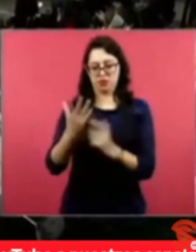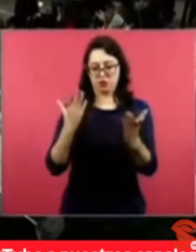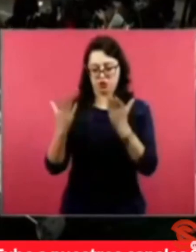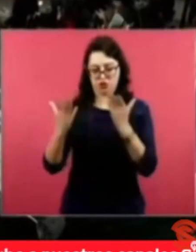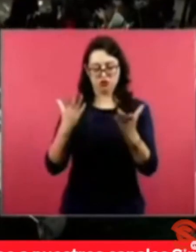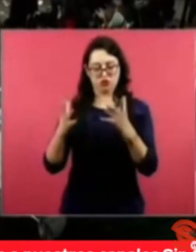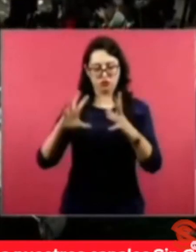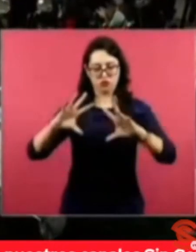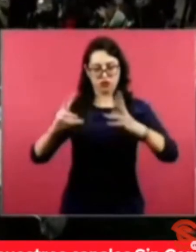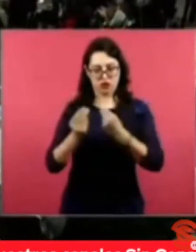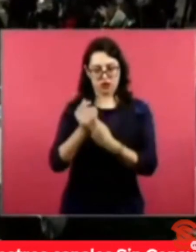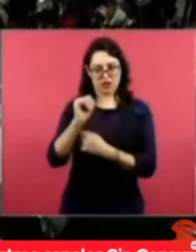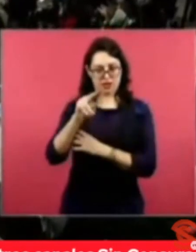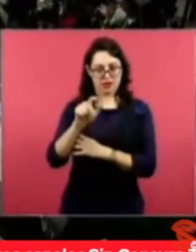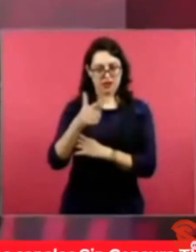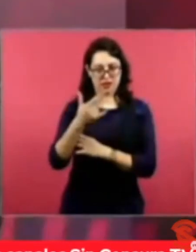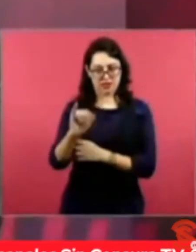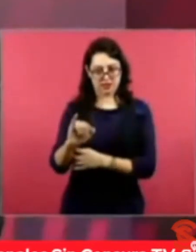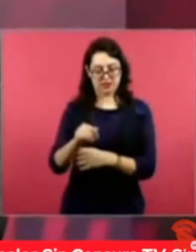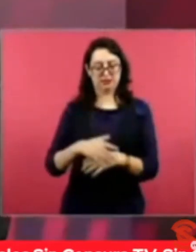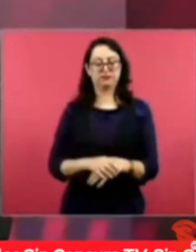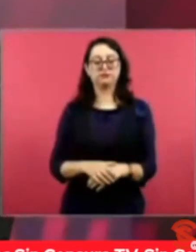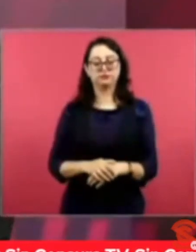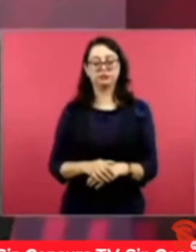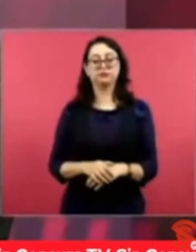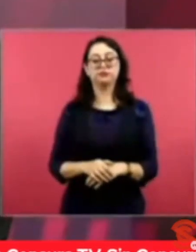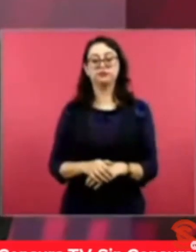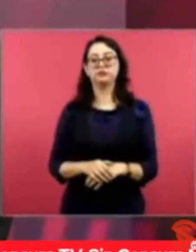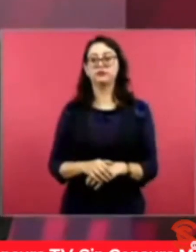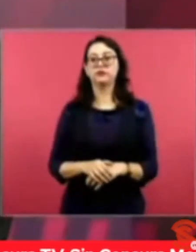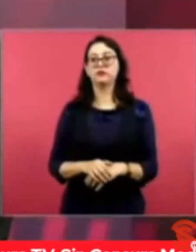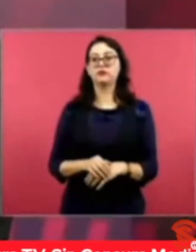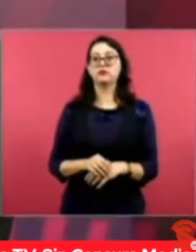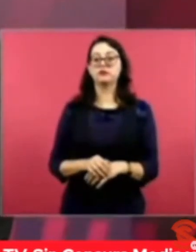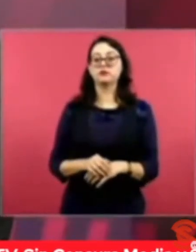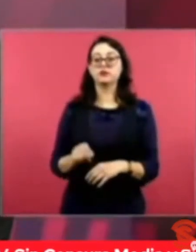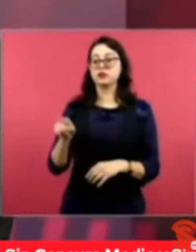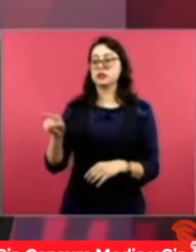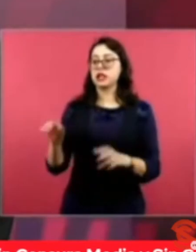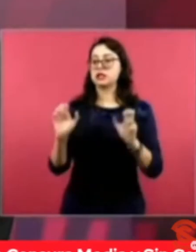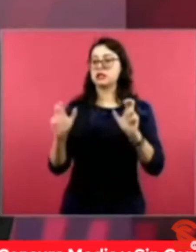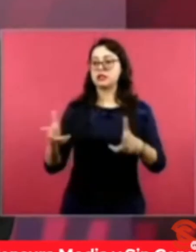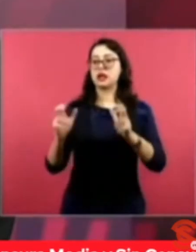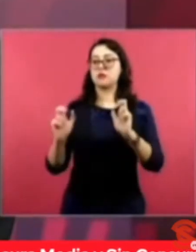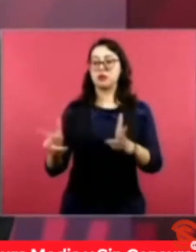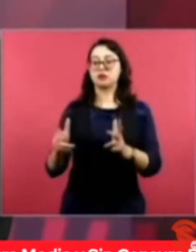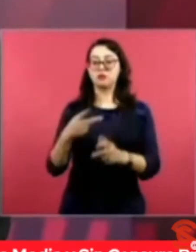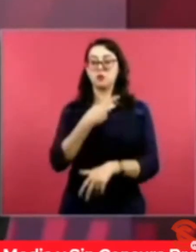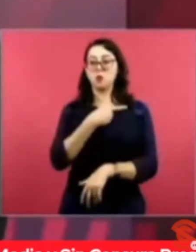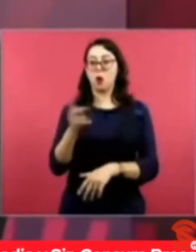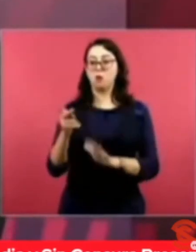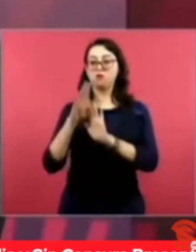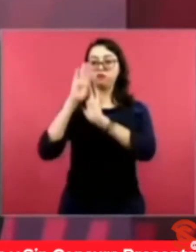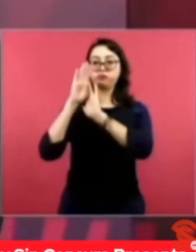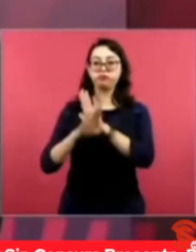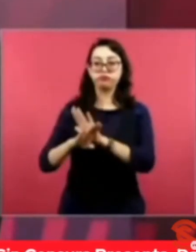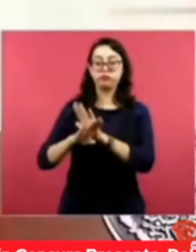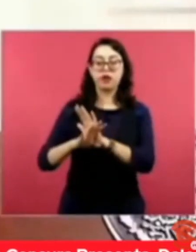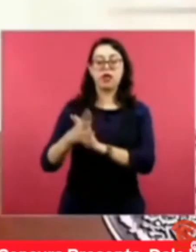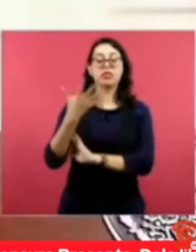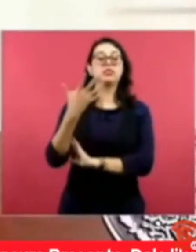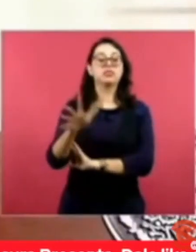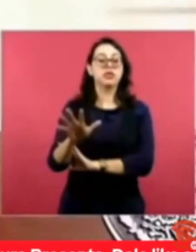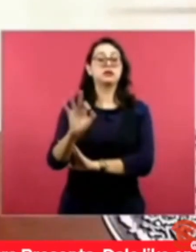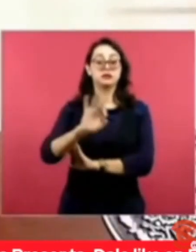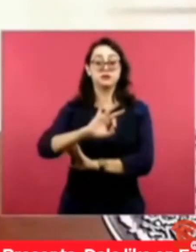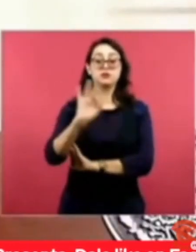datos del INEGI, una reducción en Chiapas como del 10% de